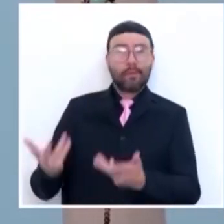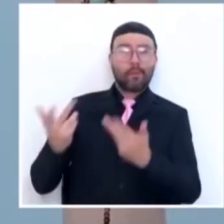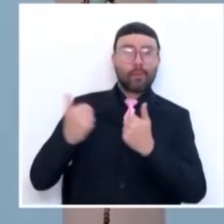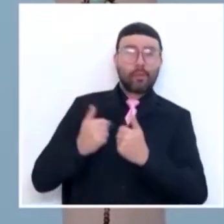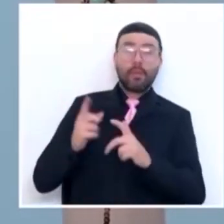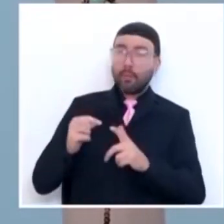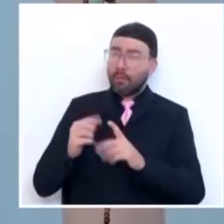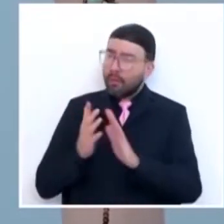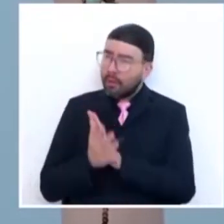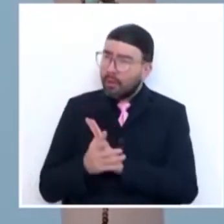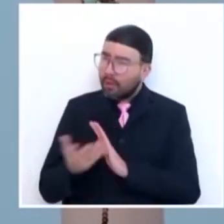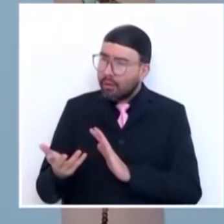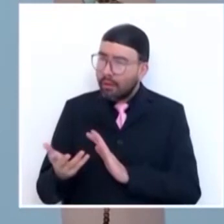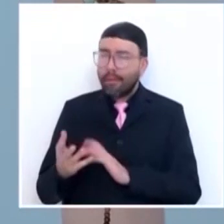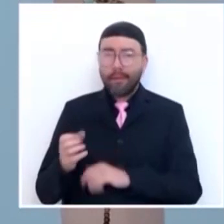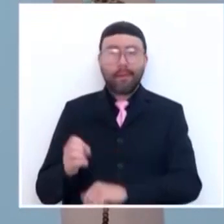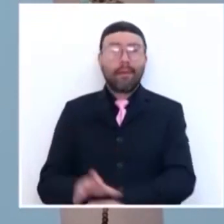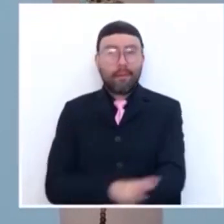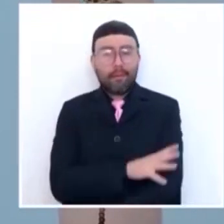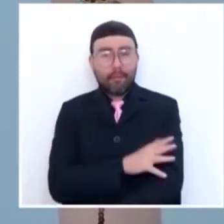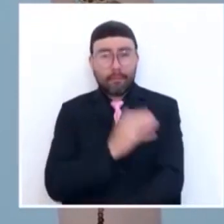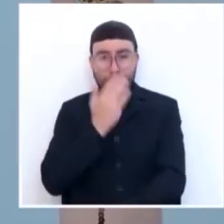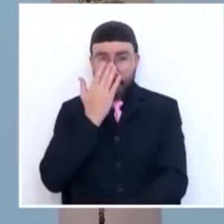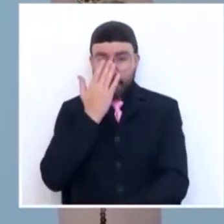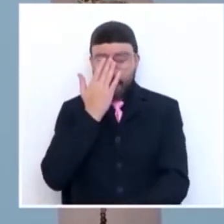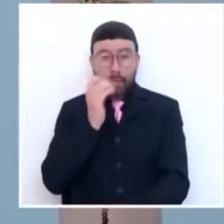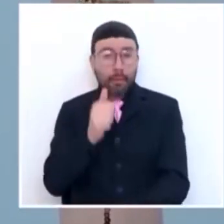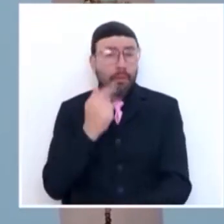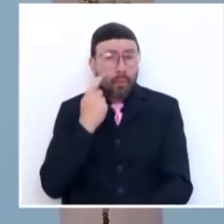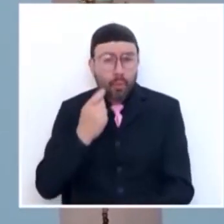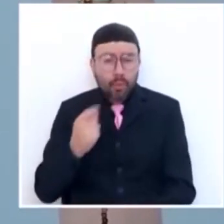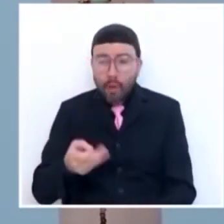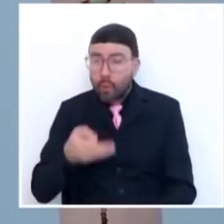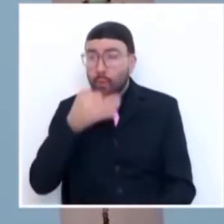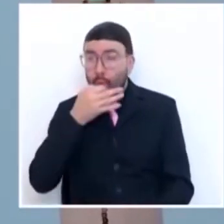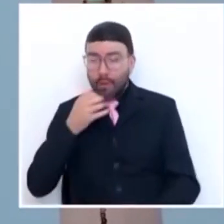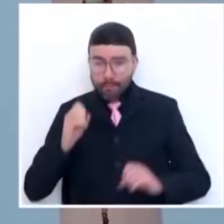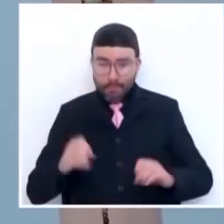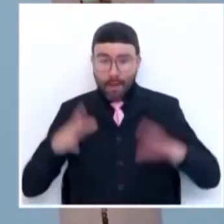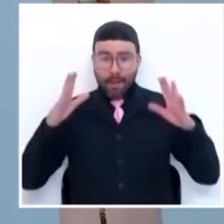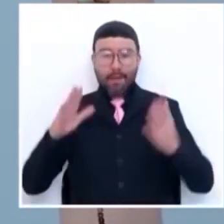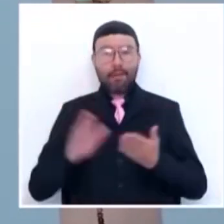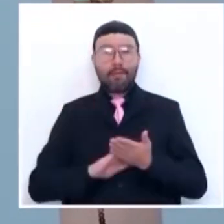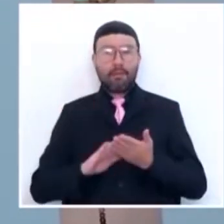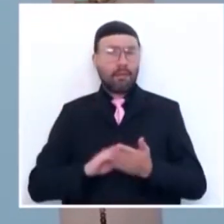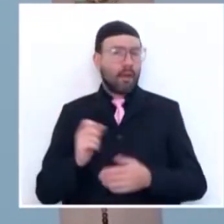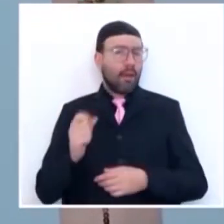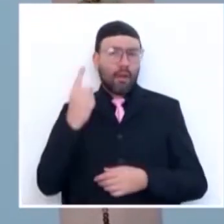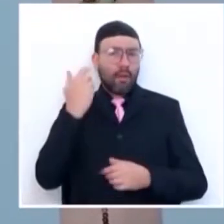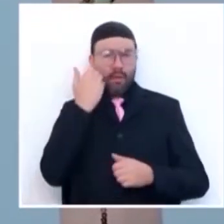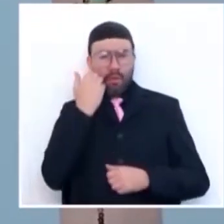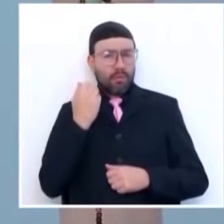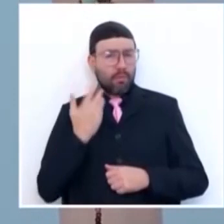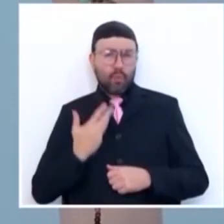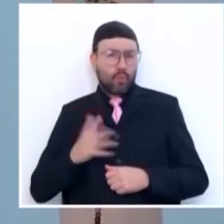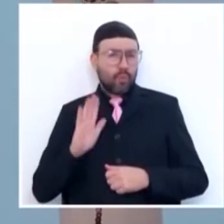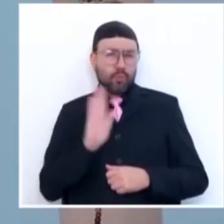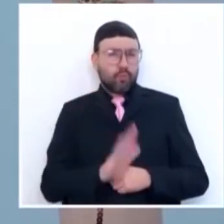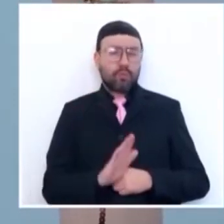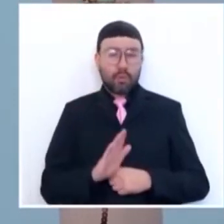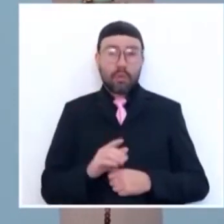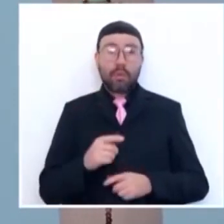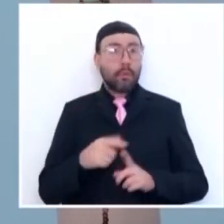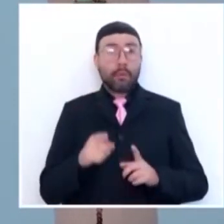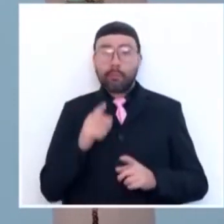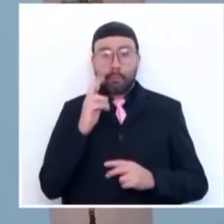emociones. Muchos de ustedes están buscando una pastica milagrosa para una enfermedad X, pero desconocen